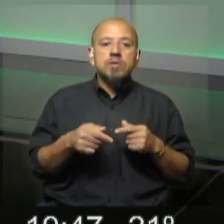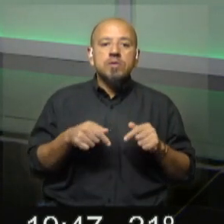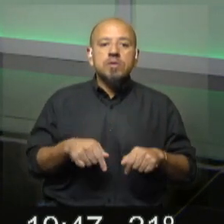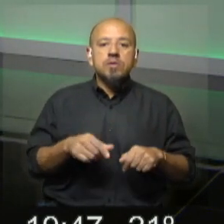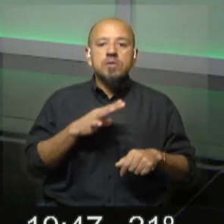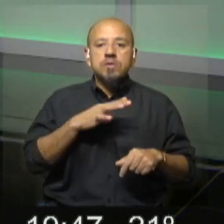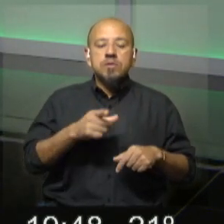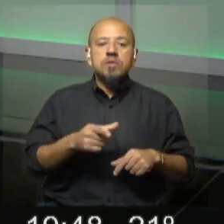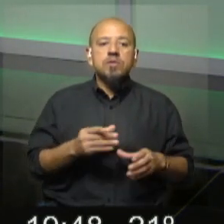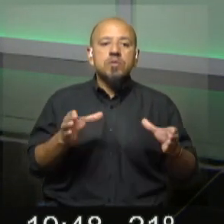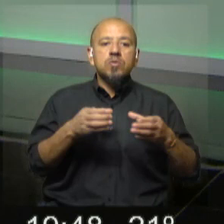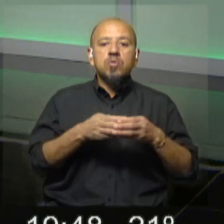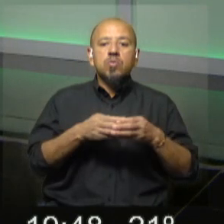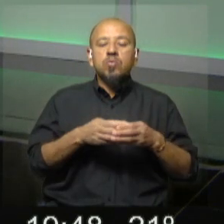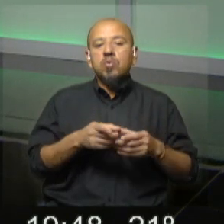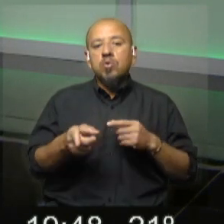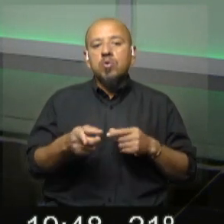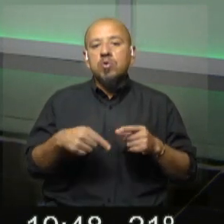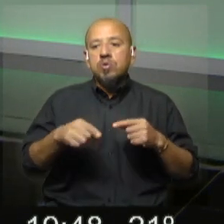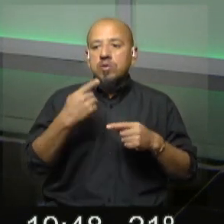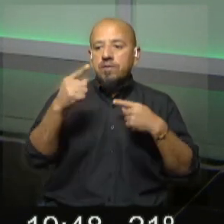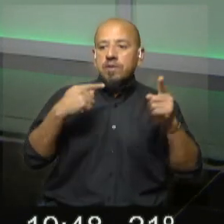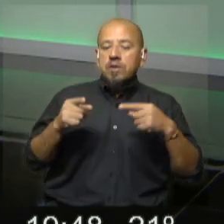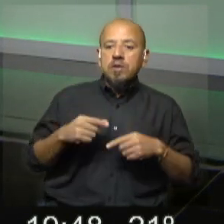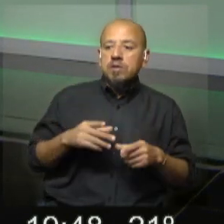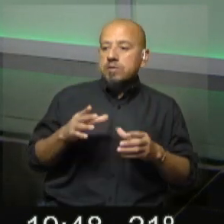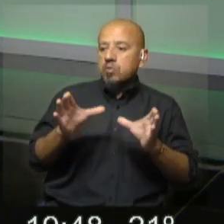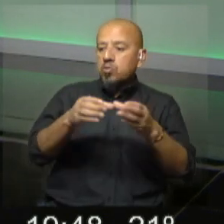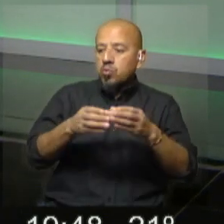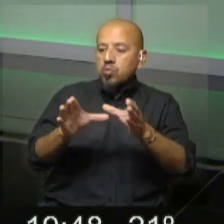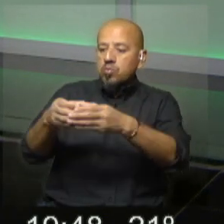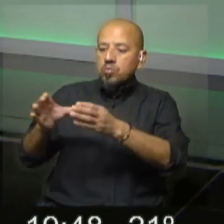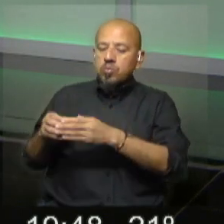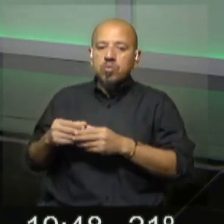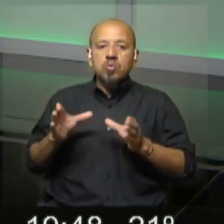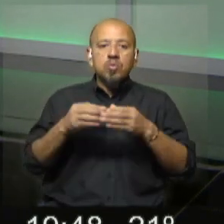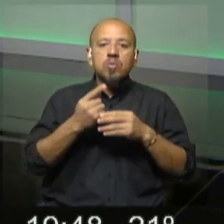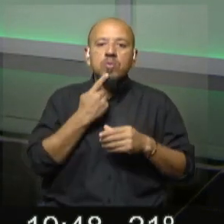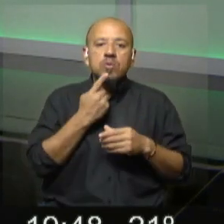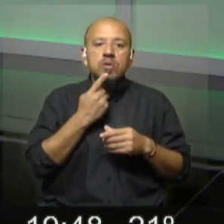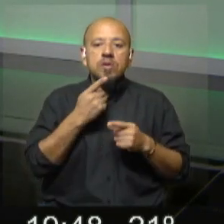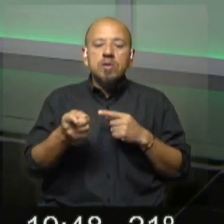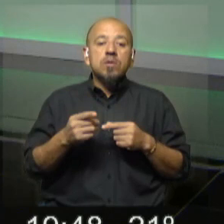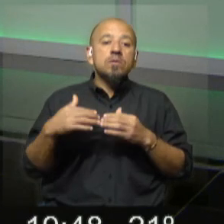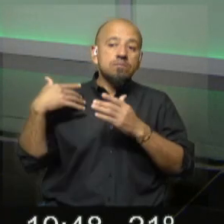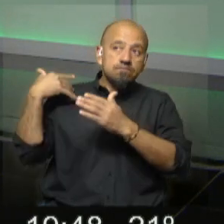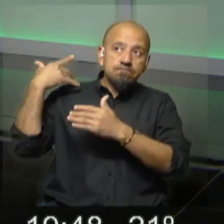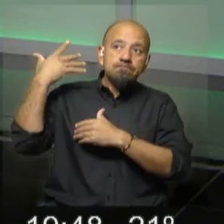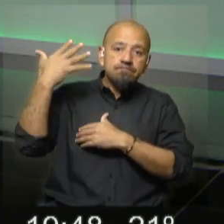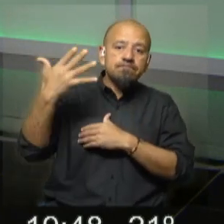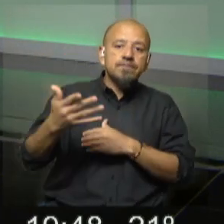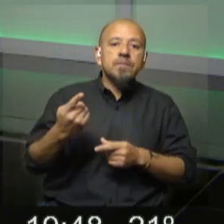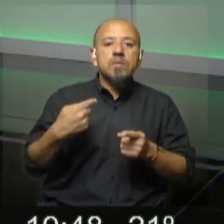tuvo miembros fundacionales de diferentes sectores de nuestra sociedad, como decíamos, de diferentes partidos, de diferentes trayectorias, y que hizo